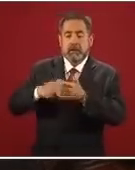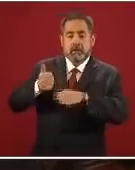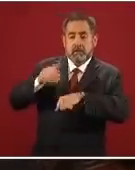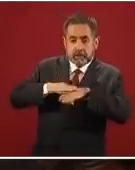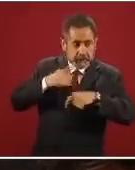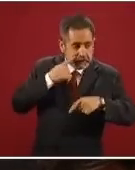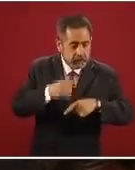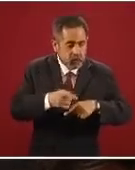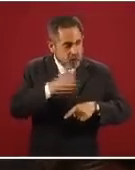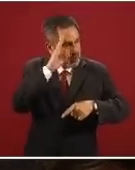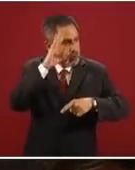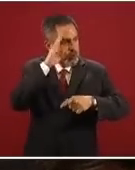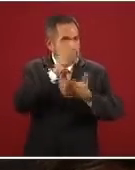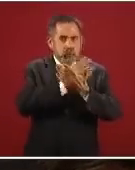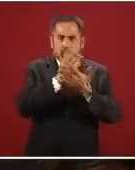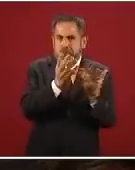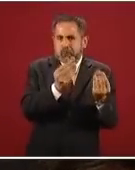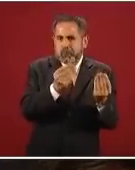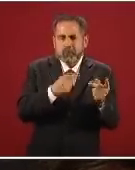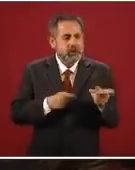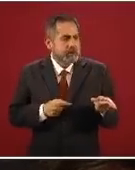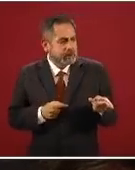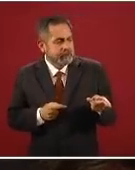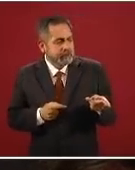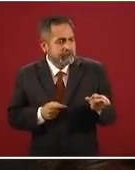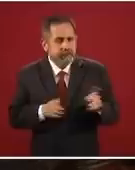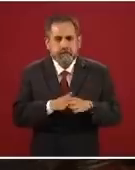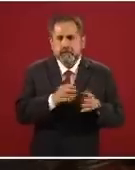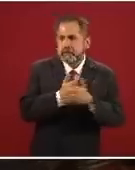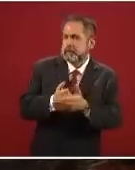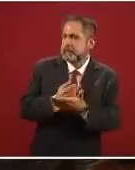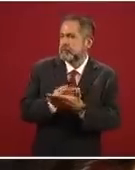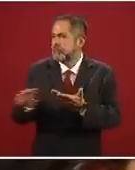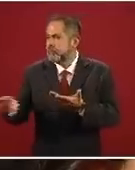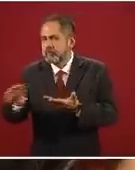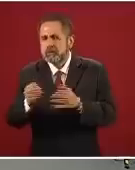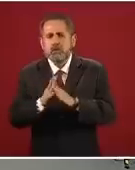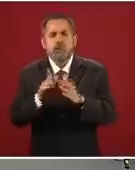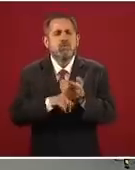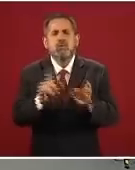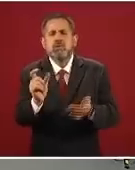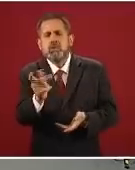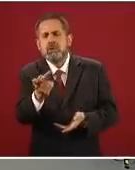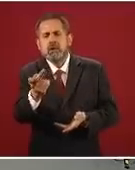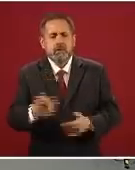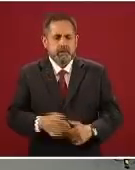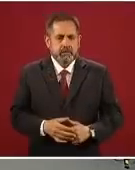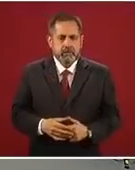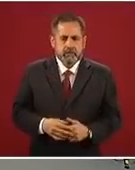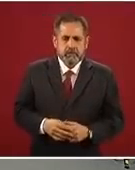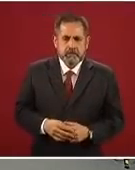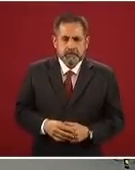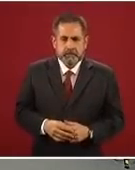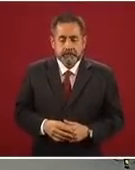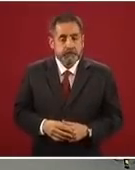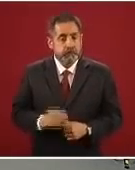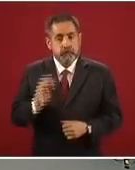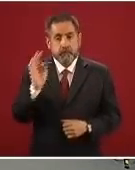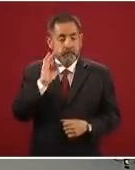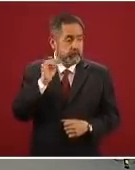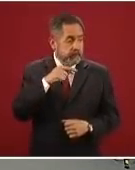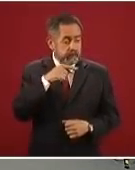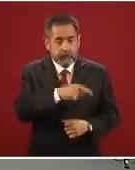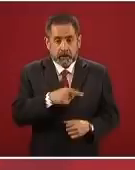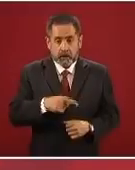cifras escandalosas, cifras que pues realmente podrían ayudar a varios programas sociales. Gracias. Sí, como no, mire, cuando los casos los